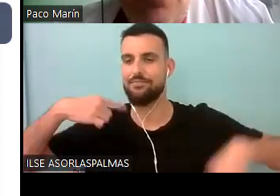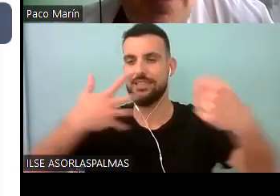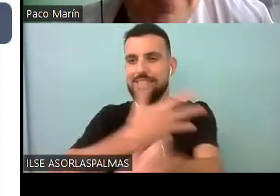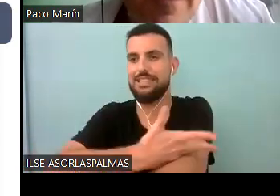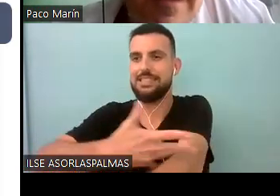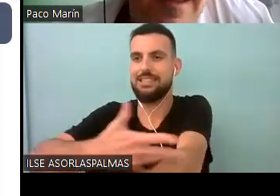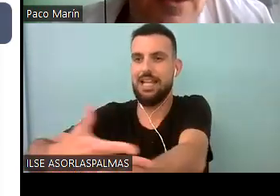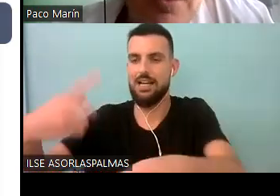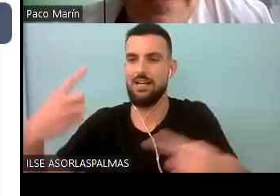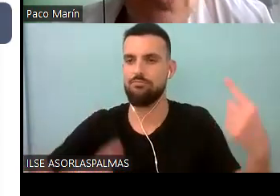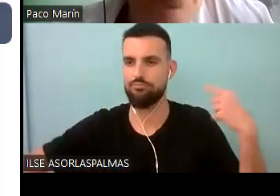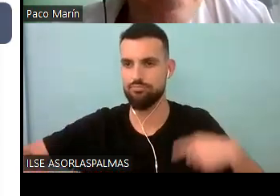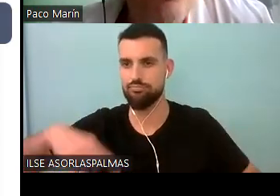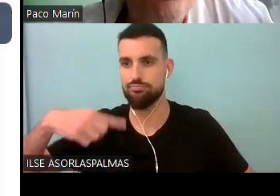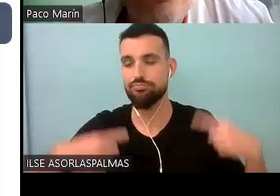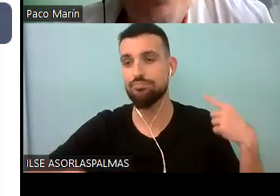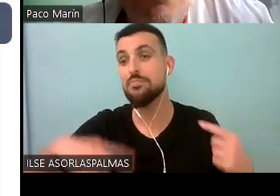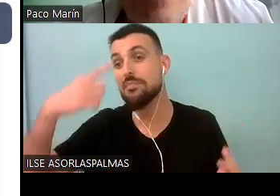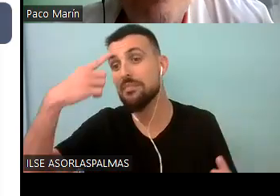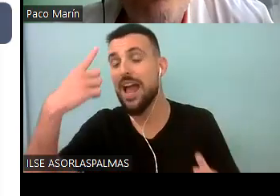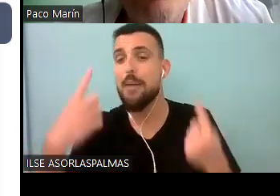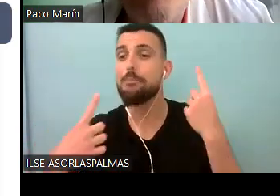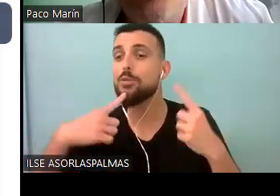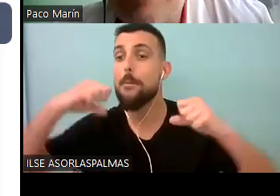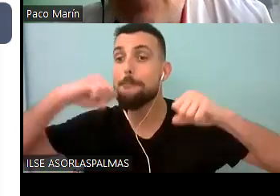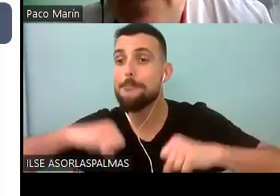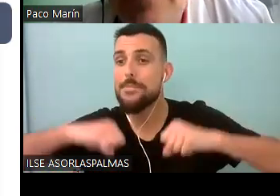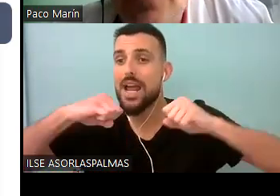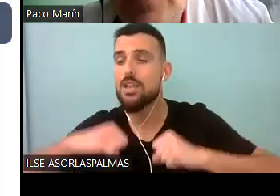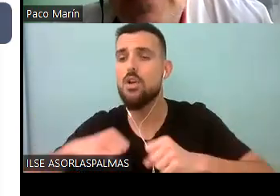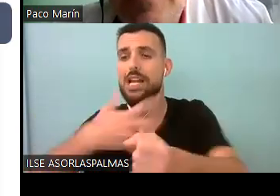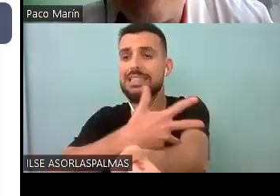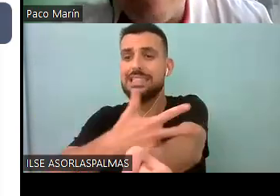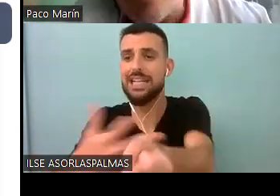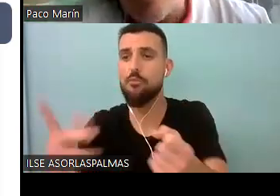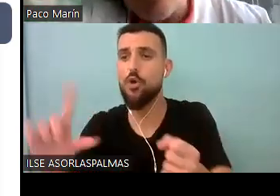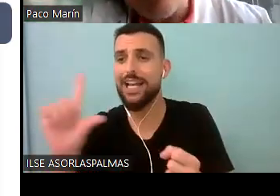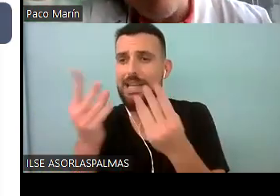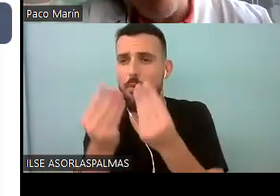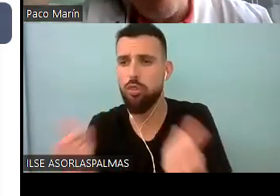que, como sabéis, el Sintrom, el Aldokumar, los anticoagulantes que utilizamos, en realidad lo que están haciendo es